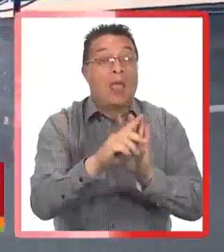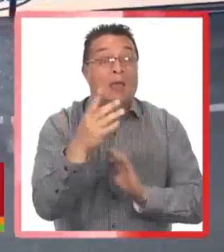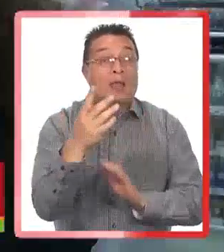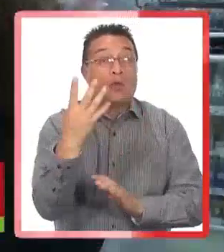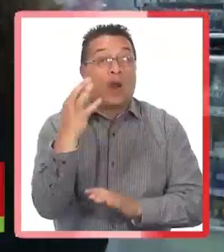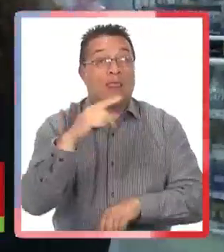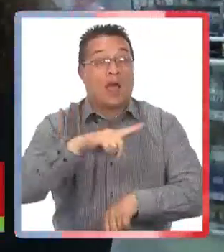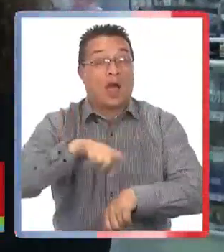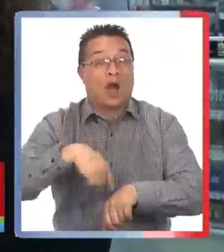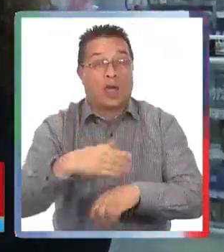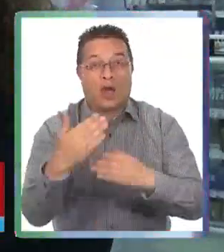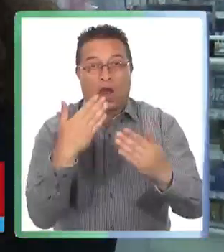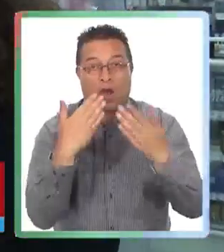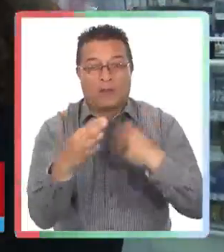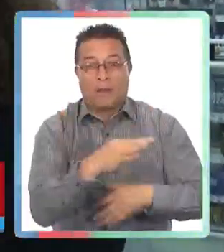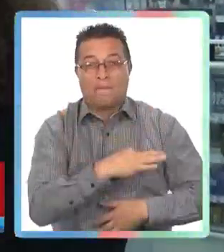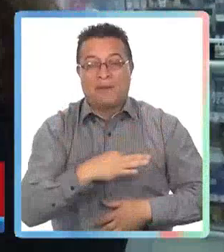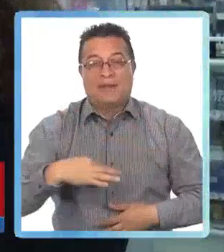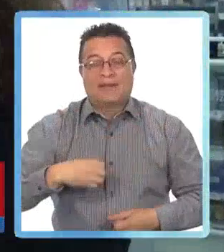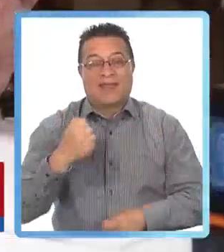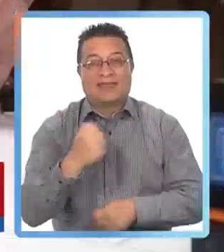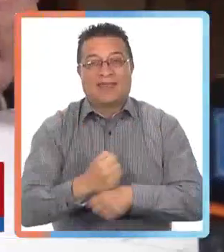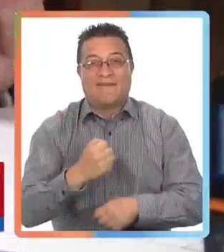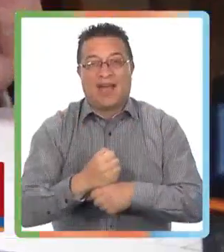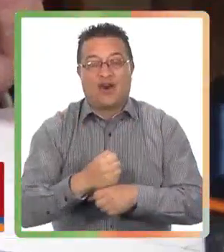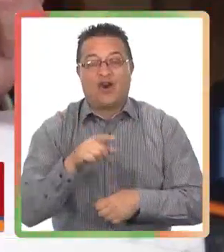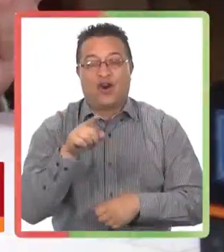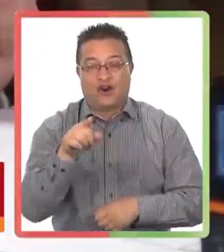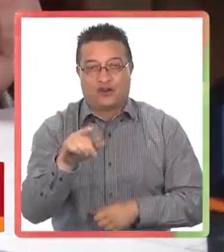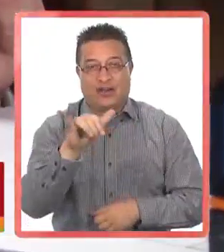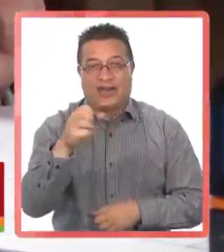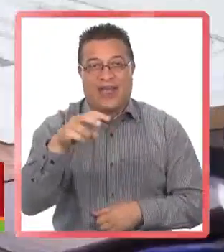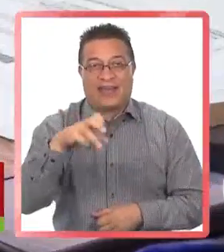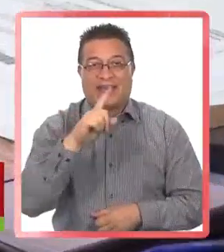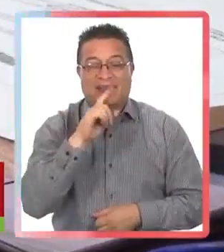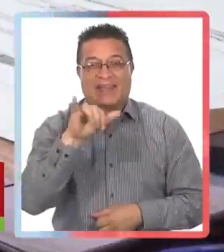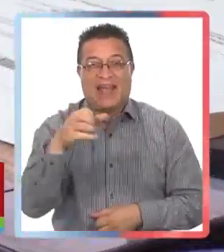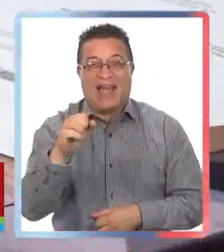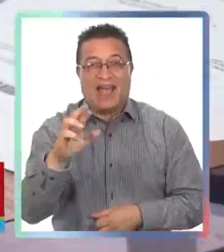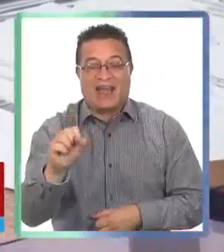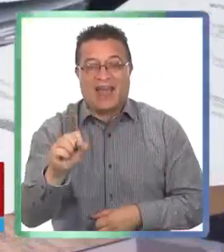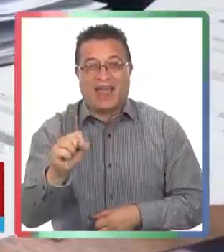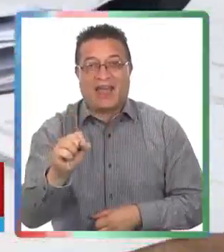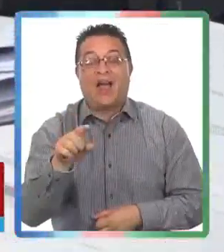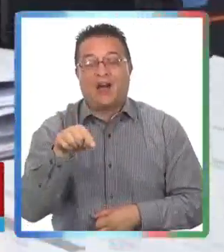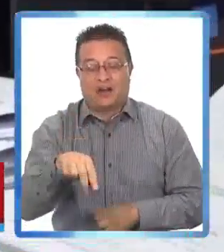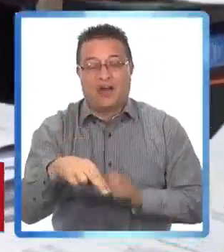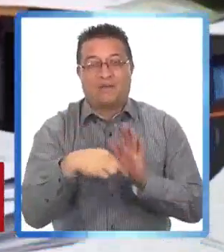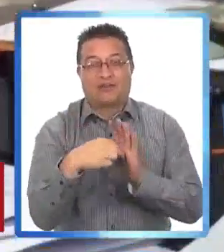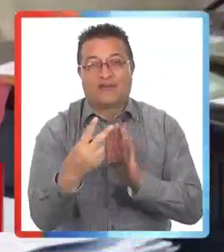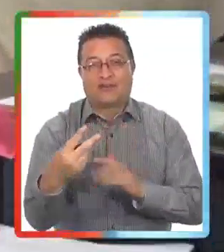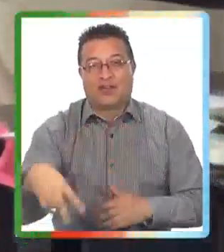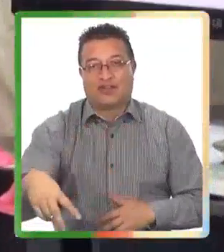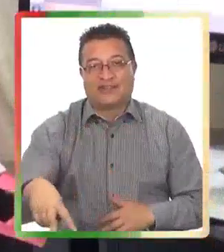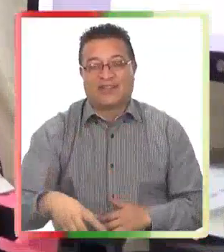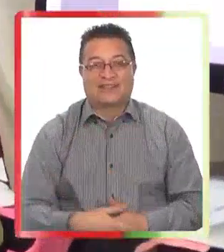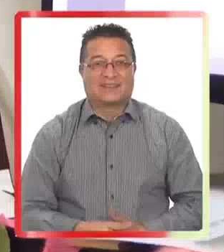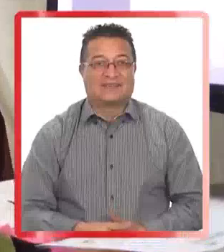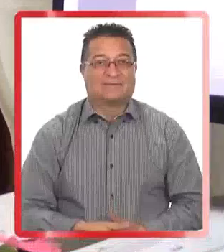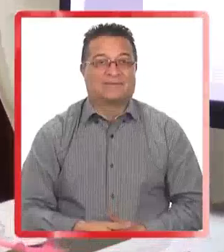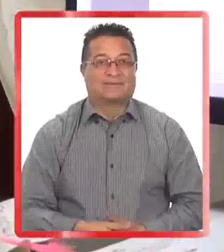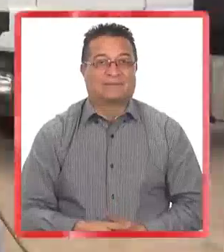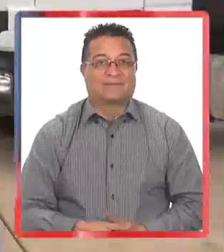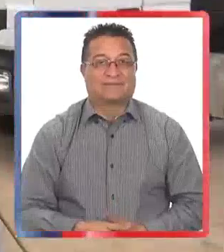40 horas? Conversamos con la ministra del Trabajo y Previsión Social, Janet Jara. Esto y más en Portavoz Noticias.